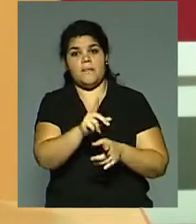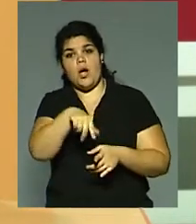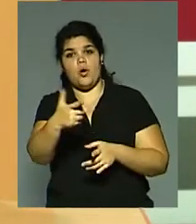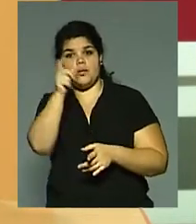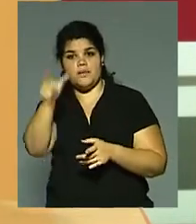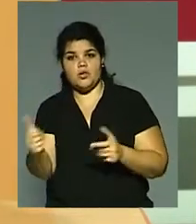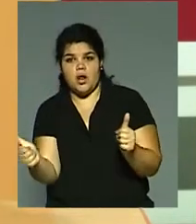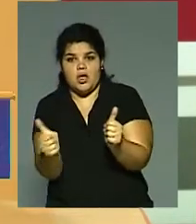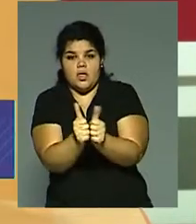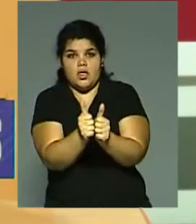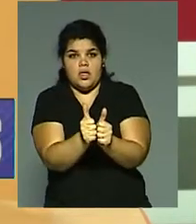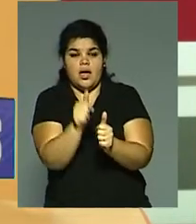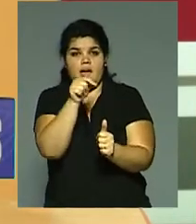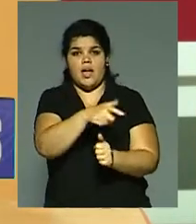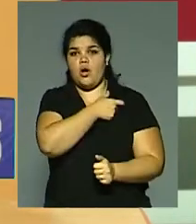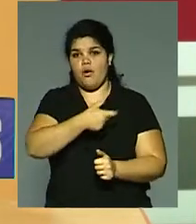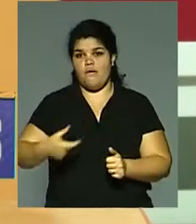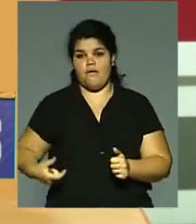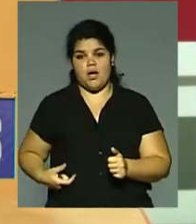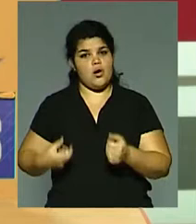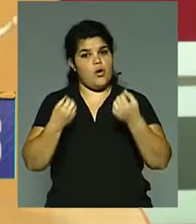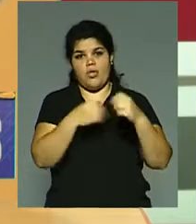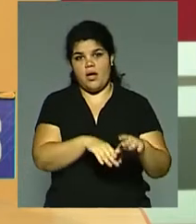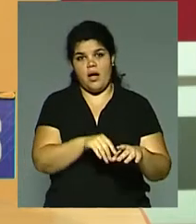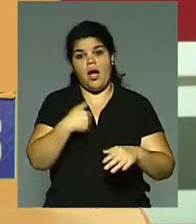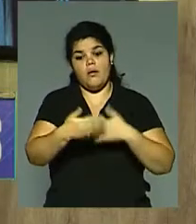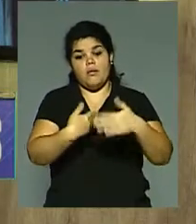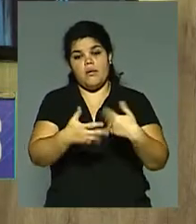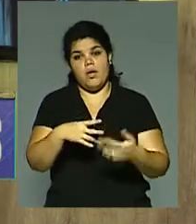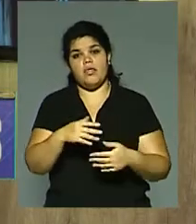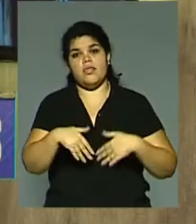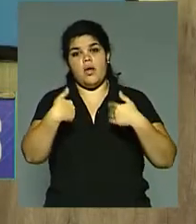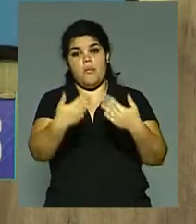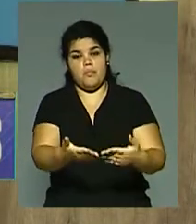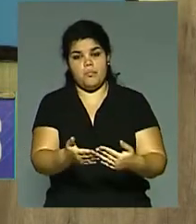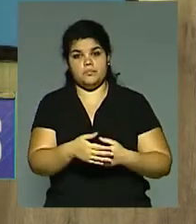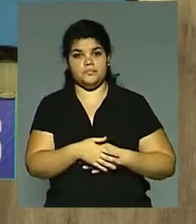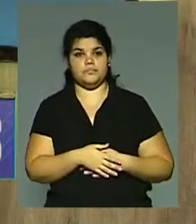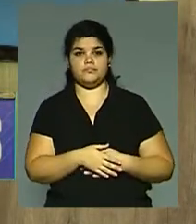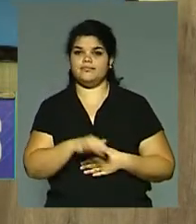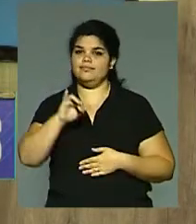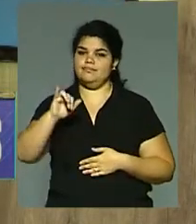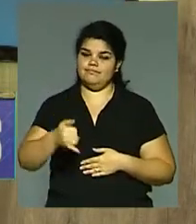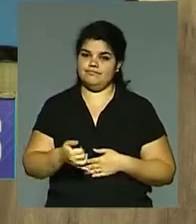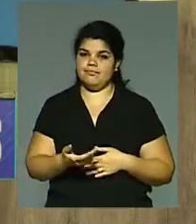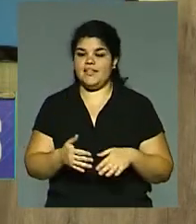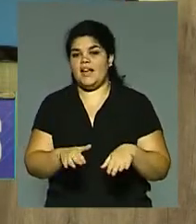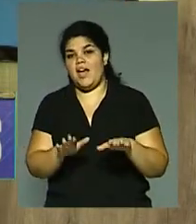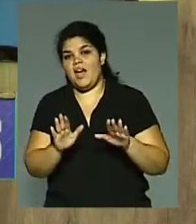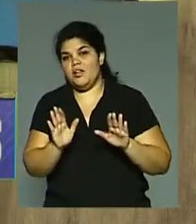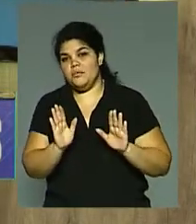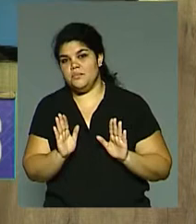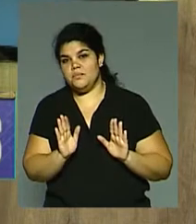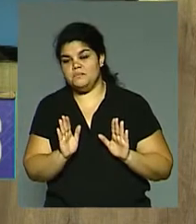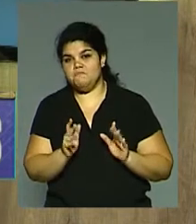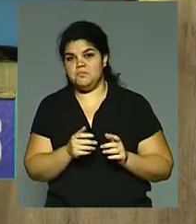candidato, relegaría sus esperanzas de llegar a ese cargo, al menos por ahora. Con seguridad, también se lo nombra como, en caso